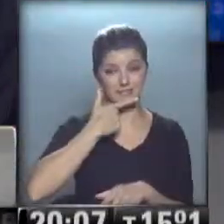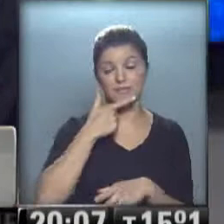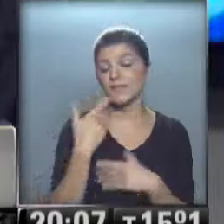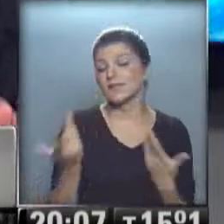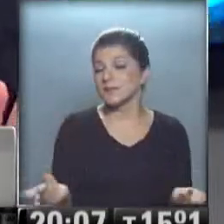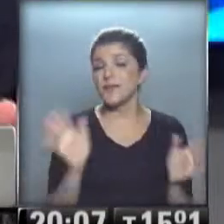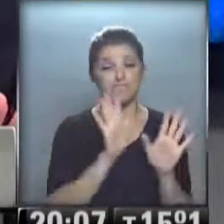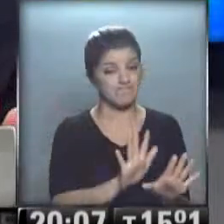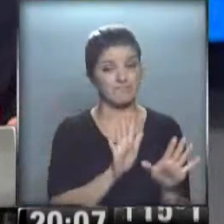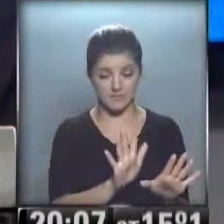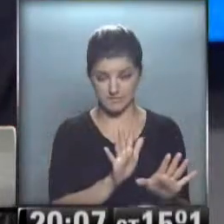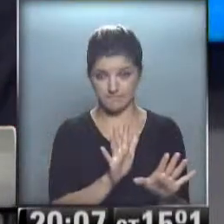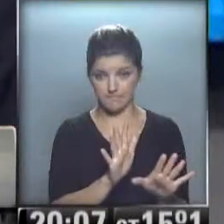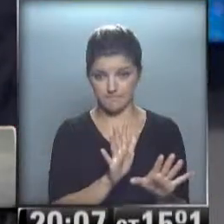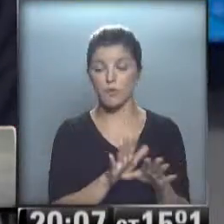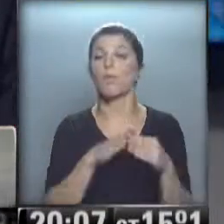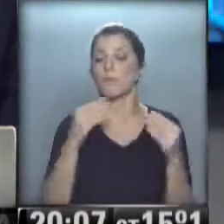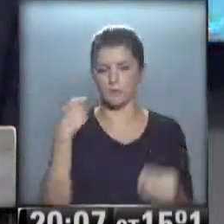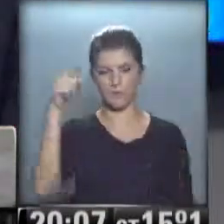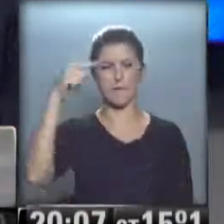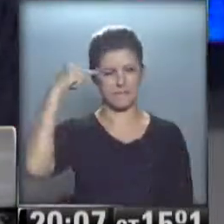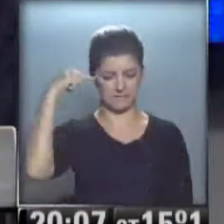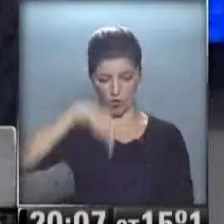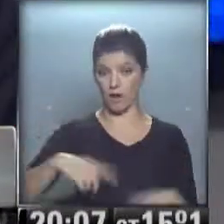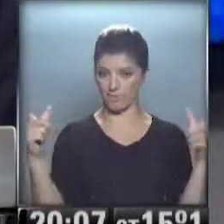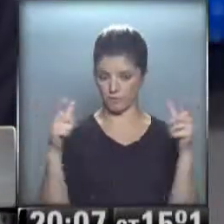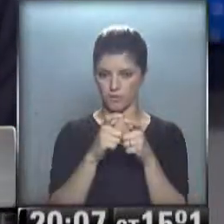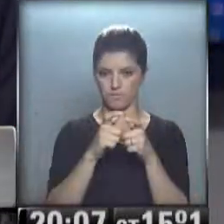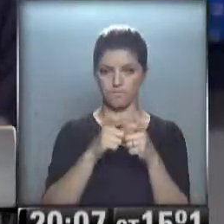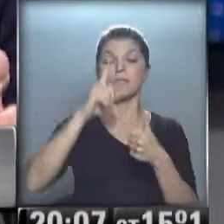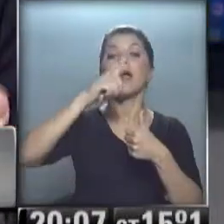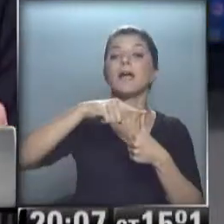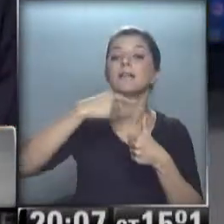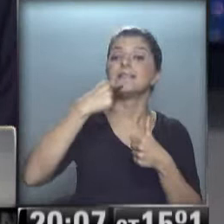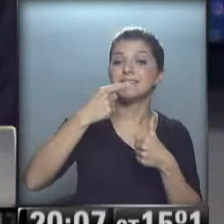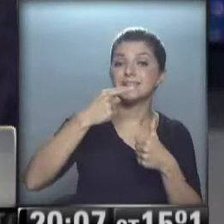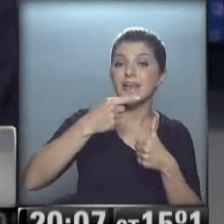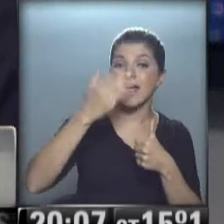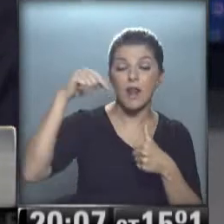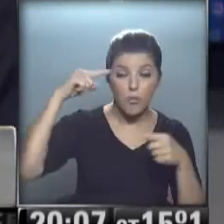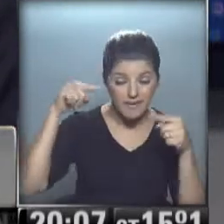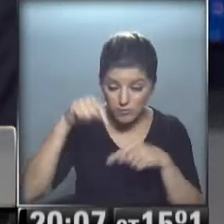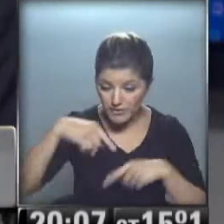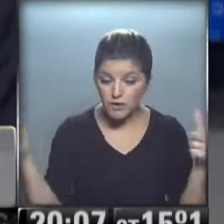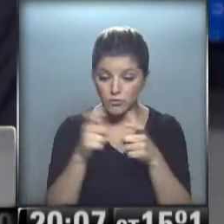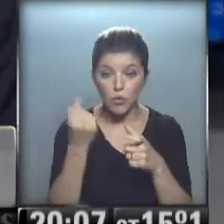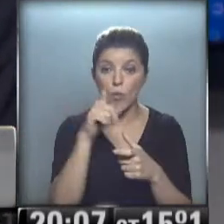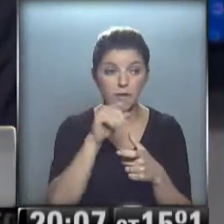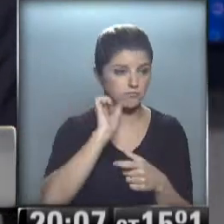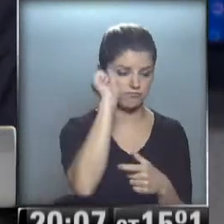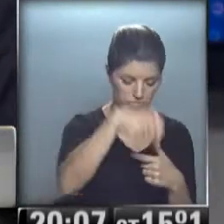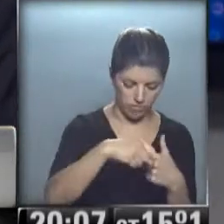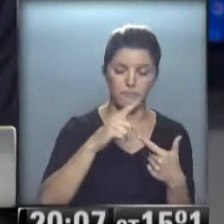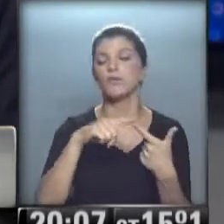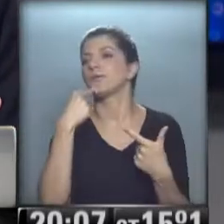notable lo que pasó en esta audiencia, porque fíjense, desestima lo que fue el objeto de la audiencia y empieza a decir,